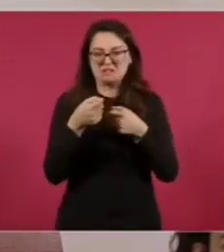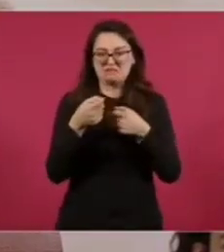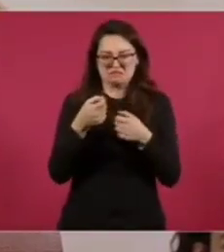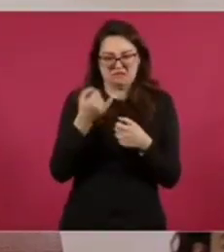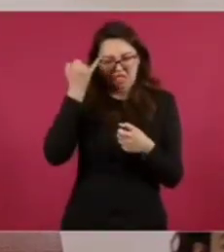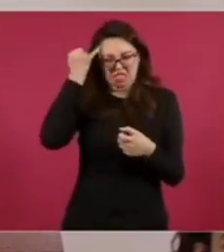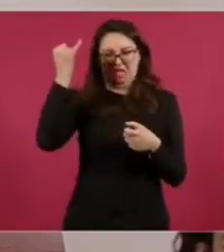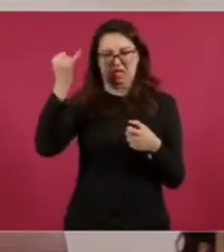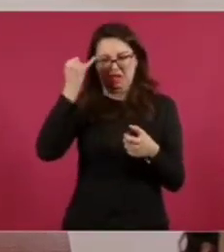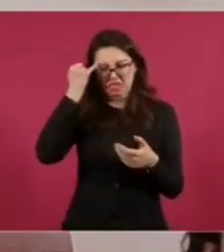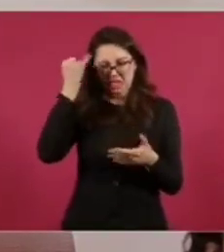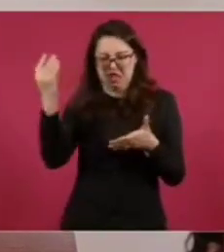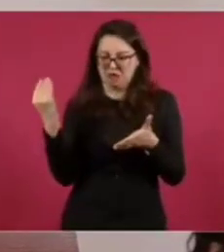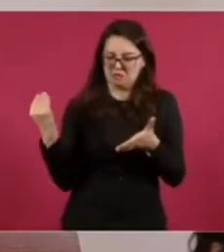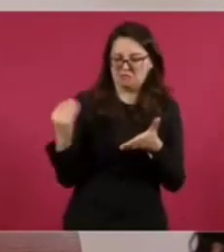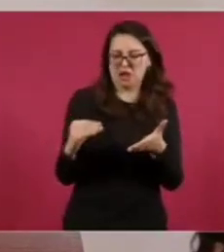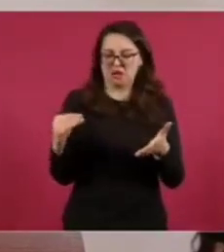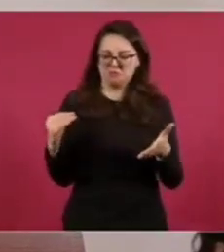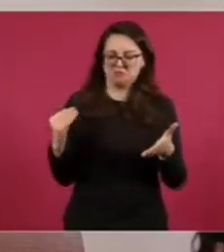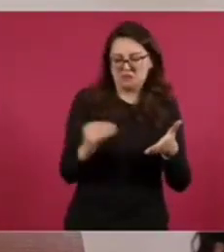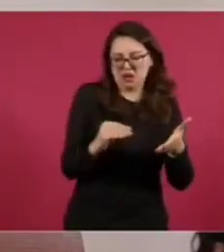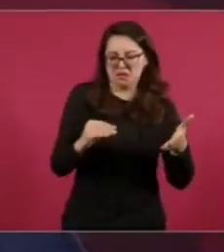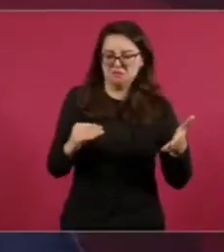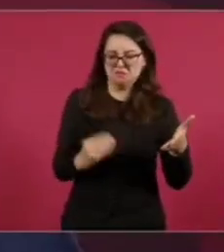calumniador, falsario,